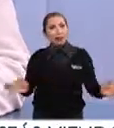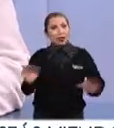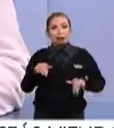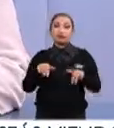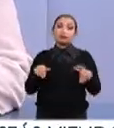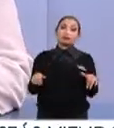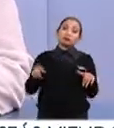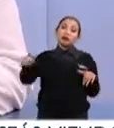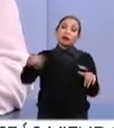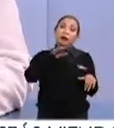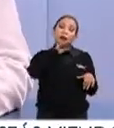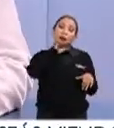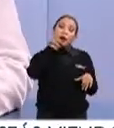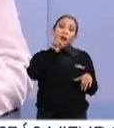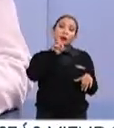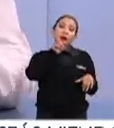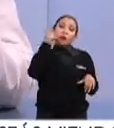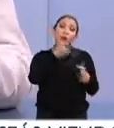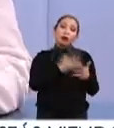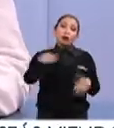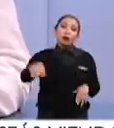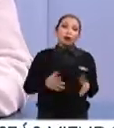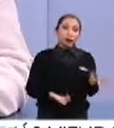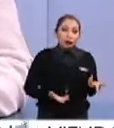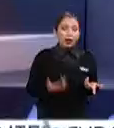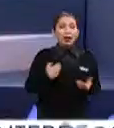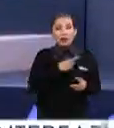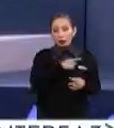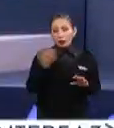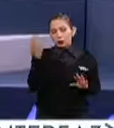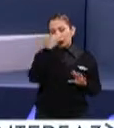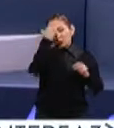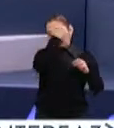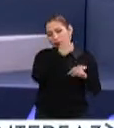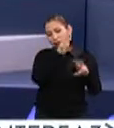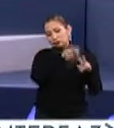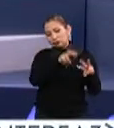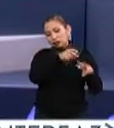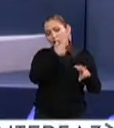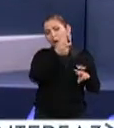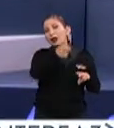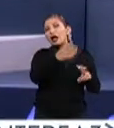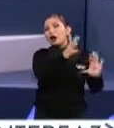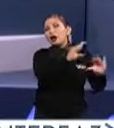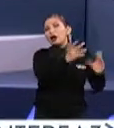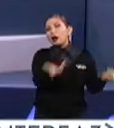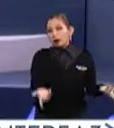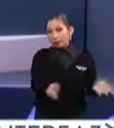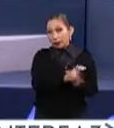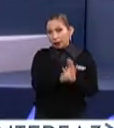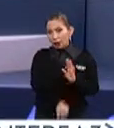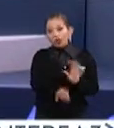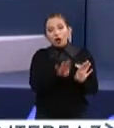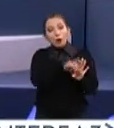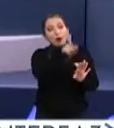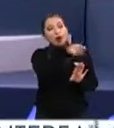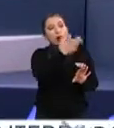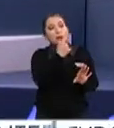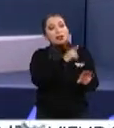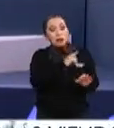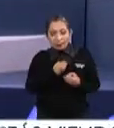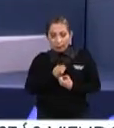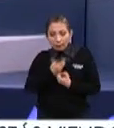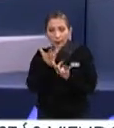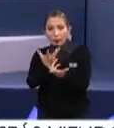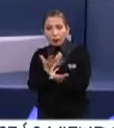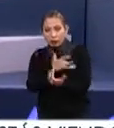una gran dificultad. Hay otras dificultades que se tienen que analizar desde la propia masculinidad, por ejemplo, en cómo poder expresar emociones,